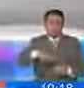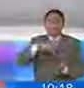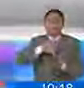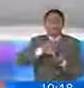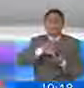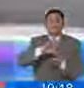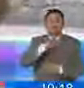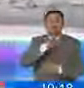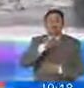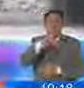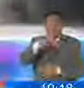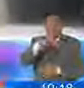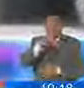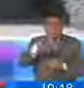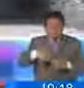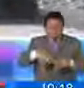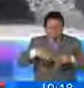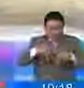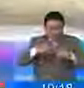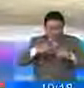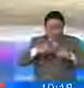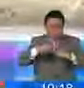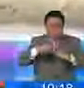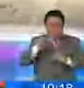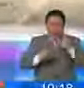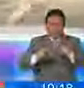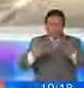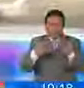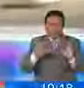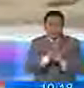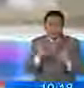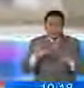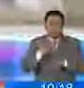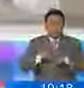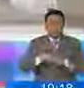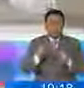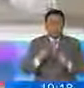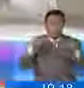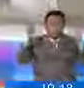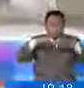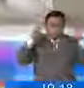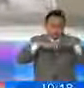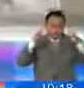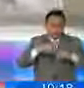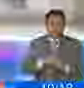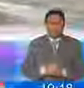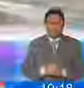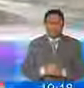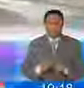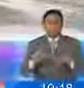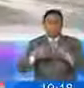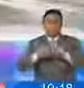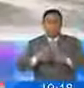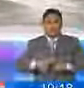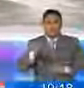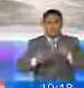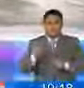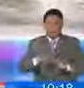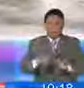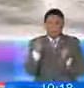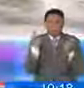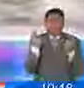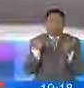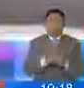y lodo y personas que limpiaban sus aceras por las fuertes lluvias. La lluvia sorprendió a diferentes habitantes de esta ciudad, que